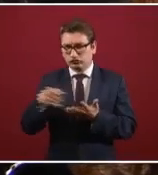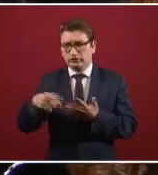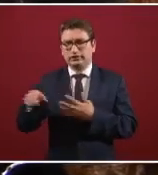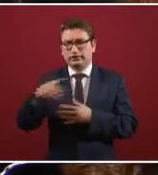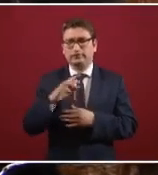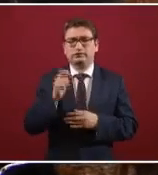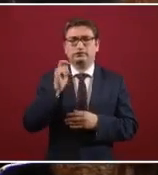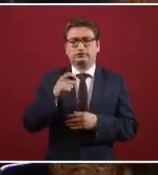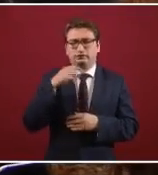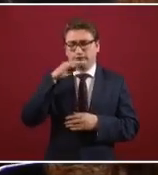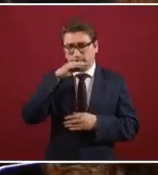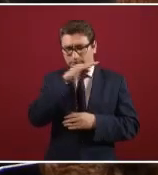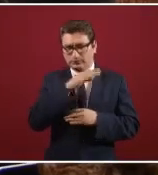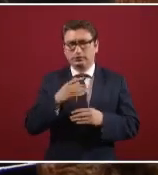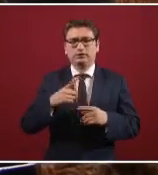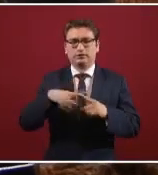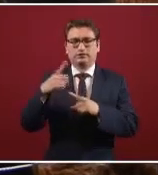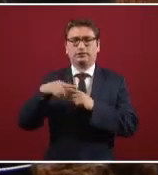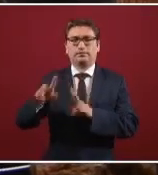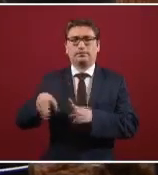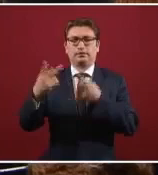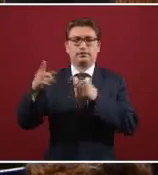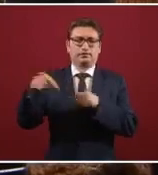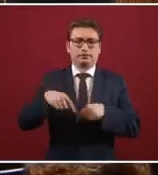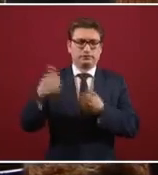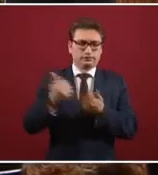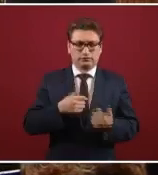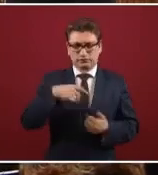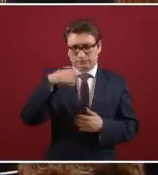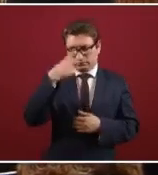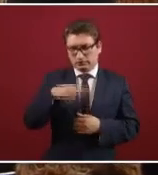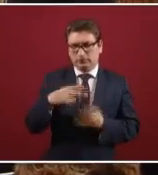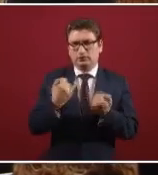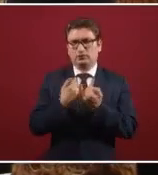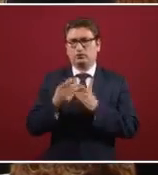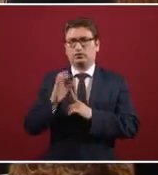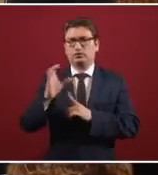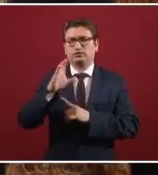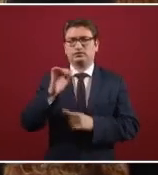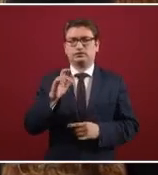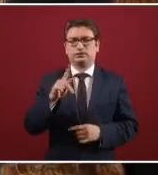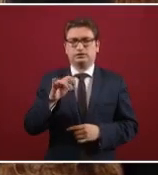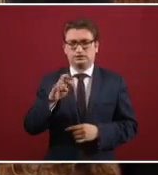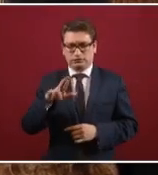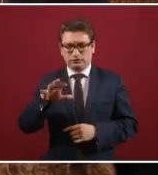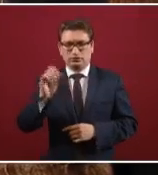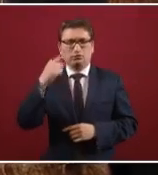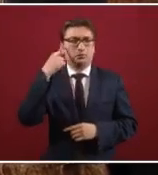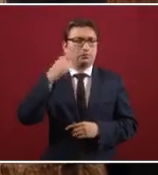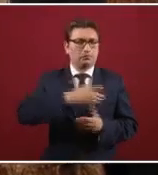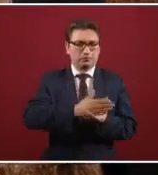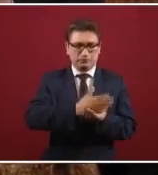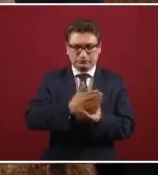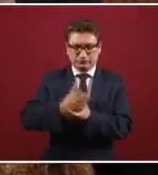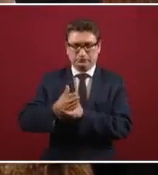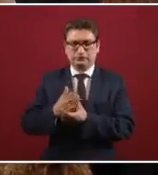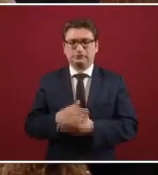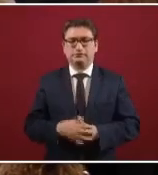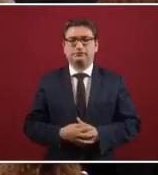venden aquí en la ciudad de mexico el cilantro para las taquerías